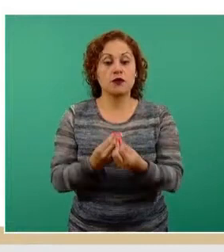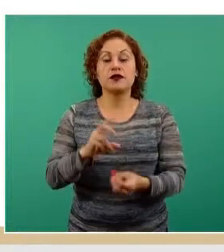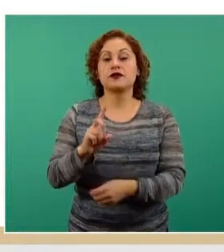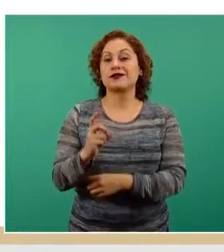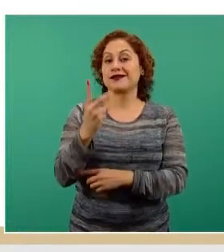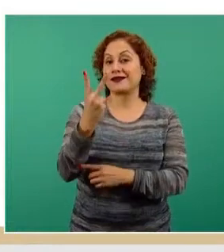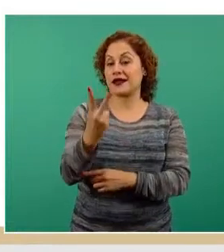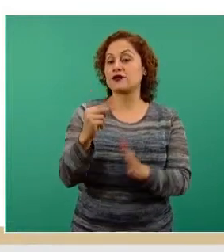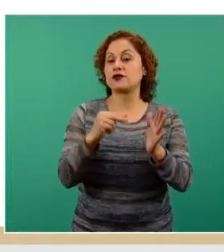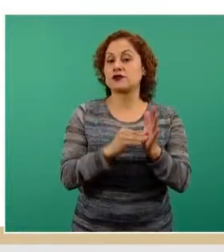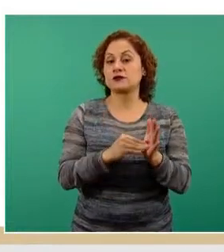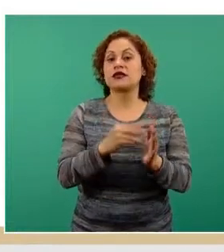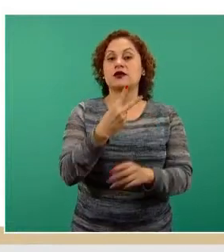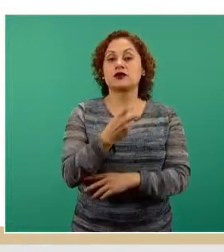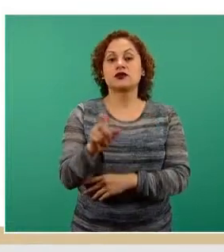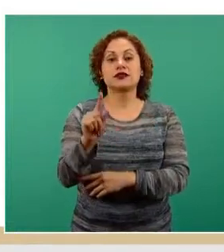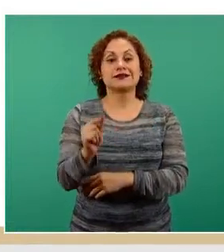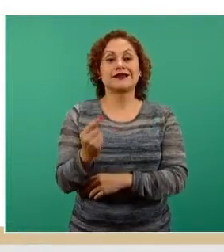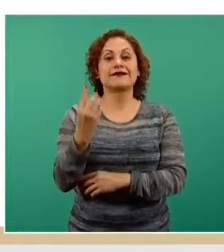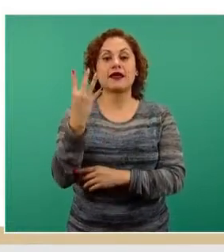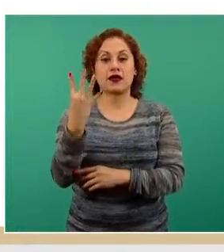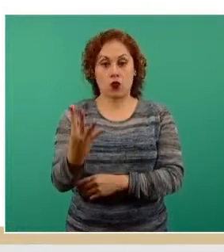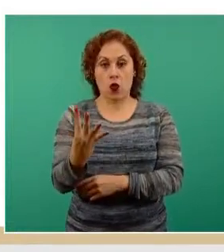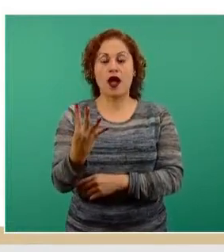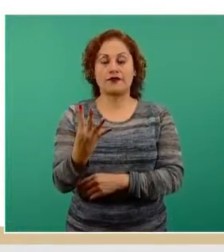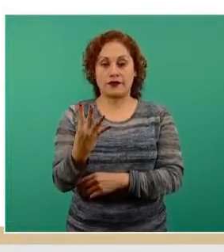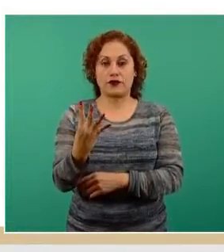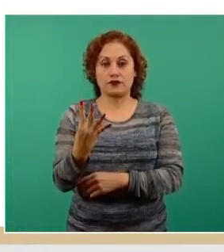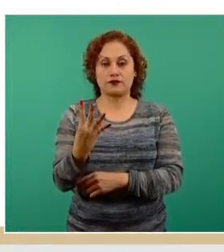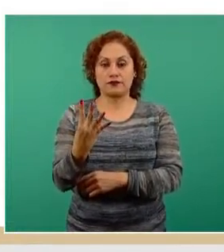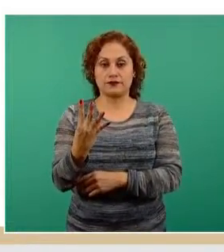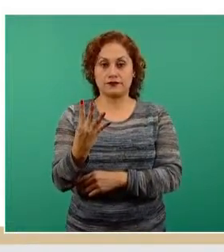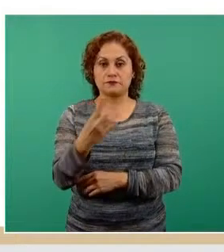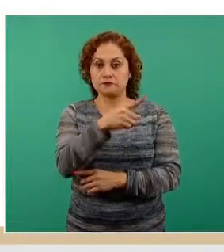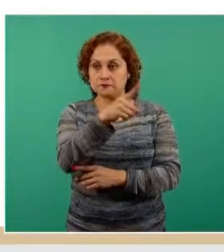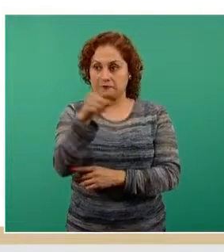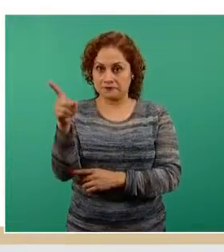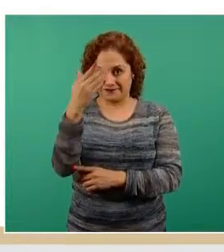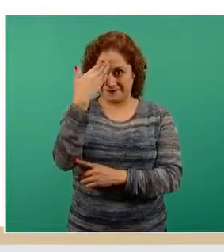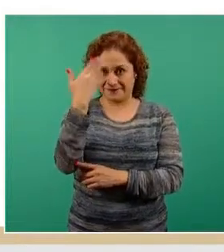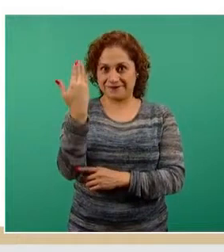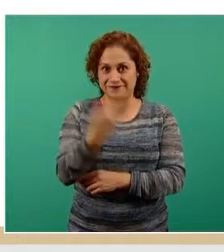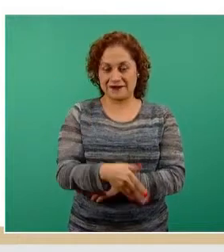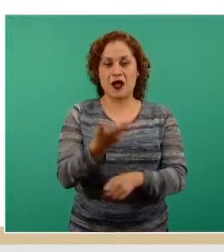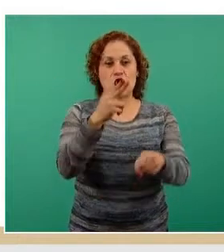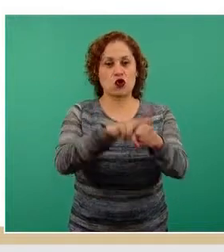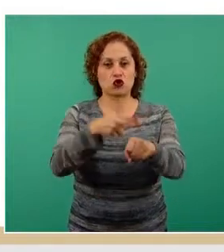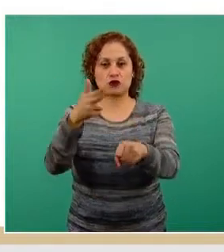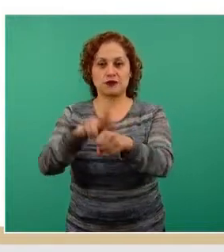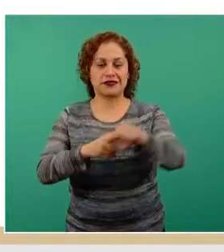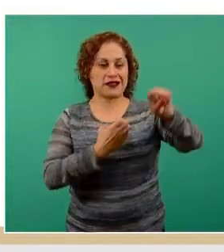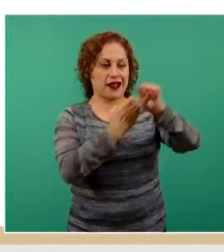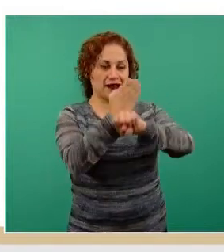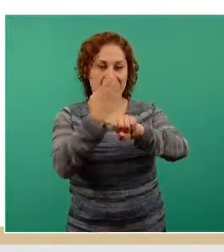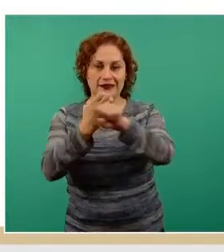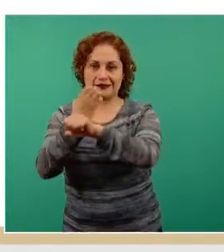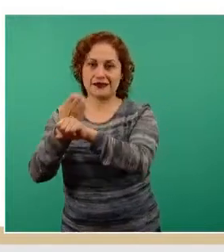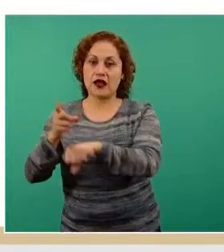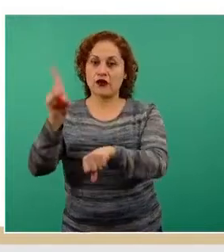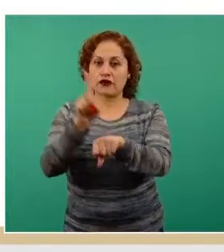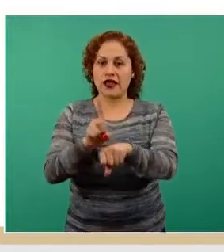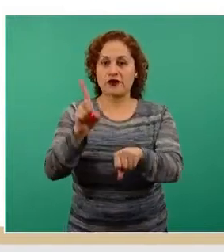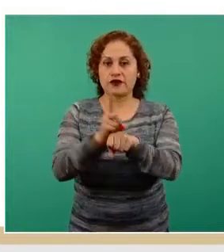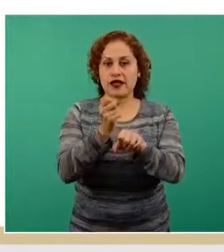32.274, que son los que reportan a la red IRAC en esta notificación diaria que se realiza.